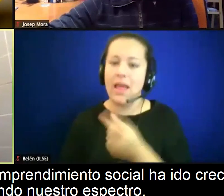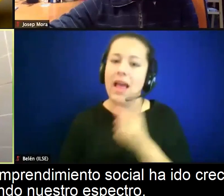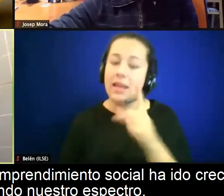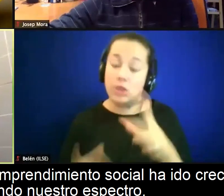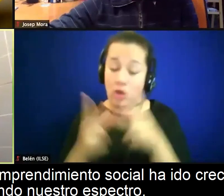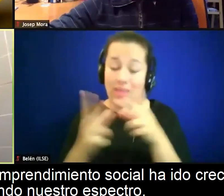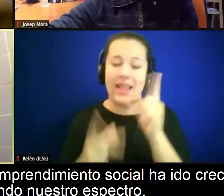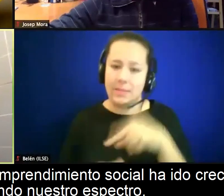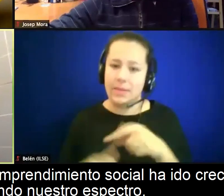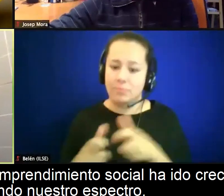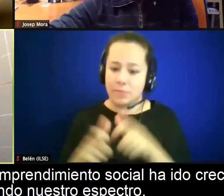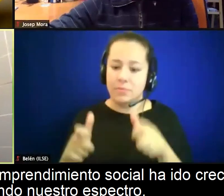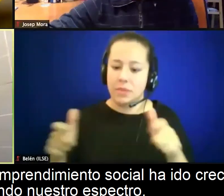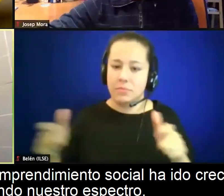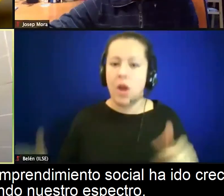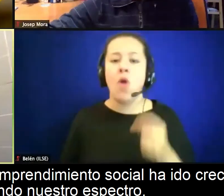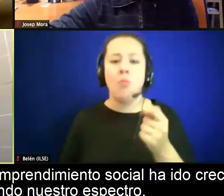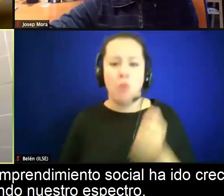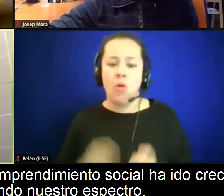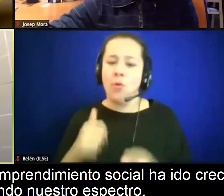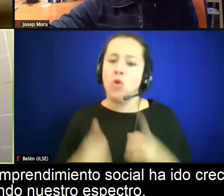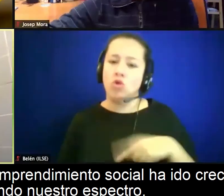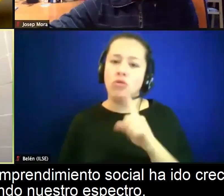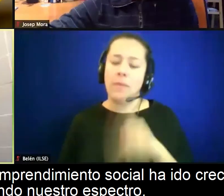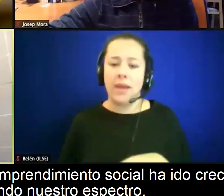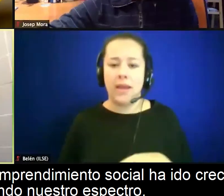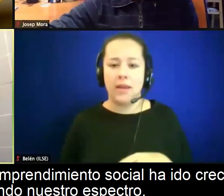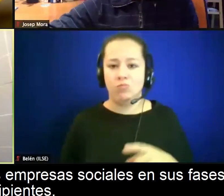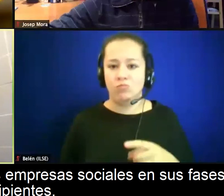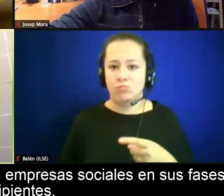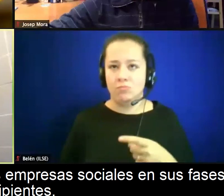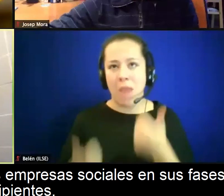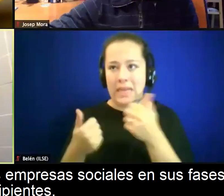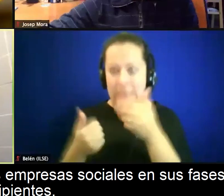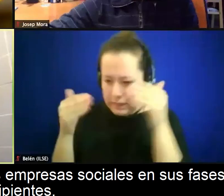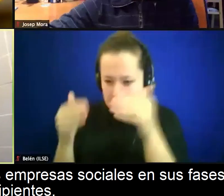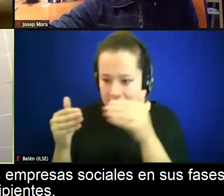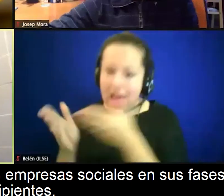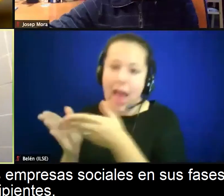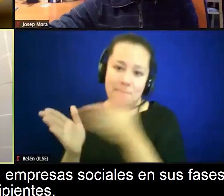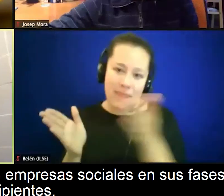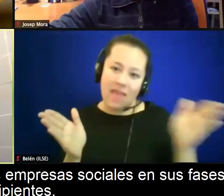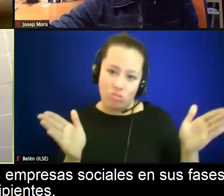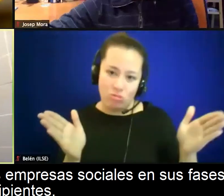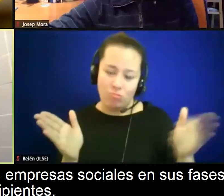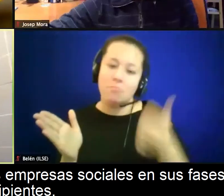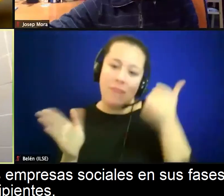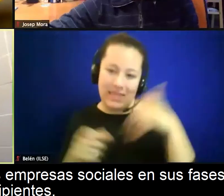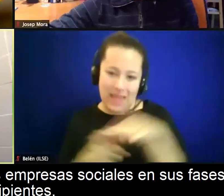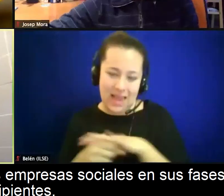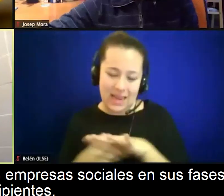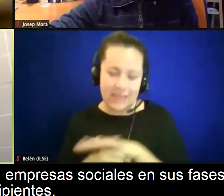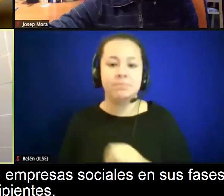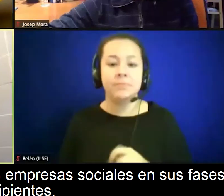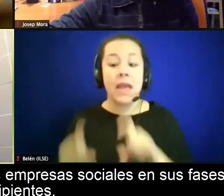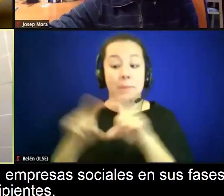pues cada vez estamos ampliando un poco nuestro espectro. Nunca vamos a dejar de lado las empresas sociales en sus